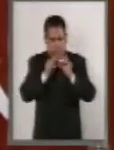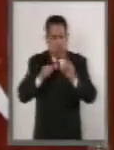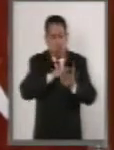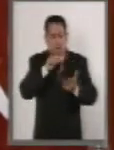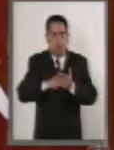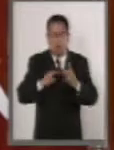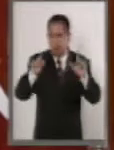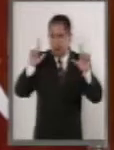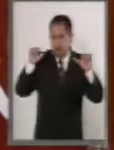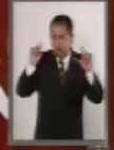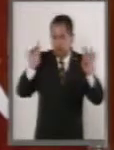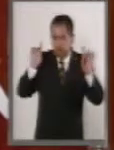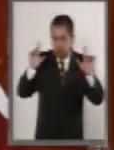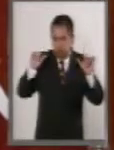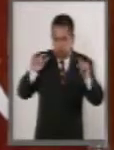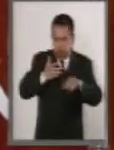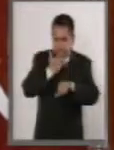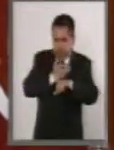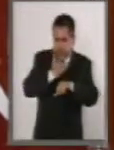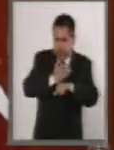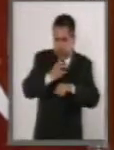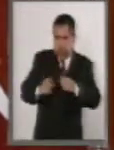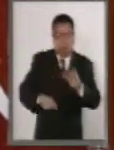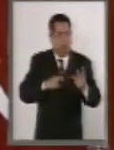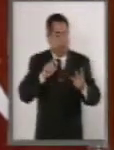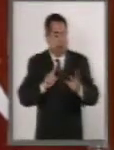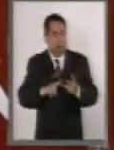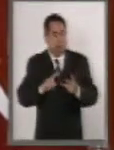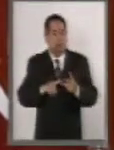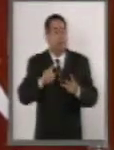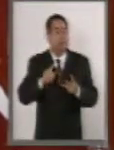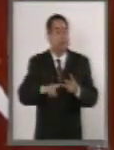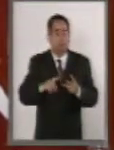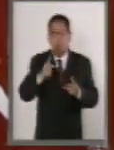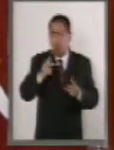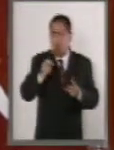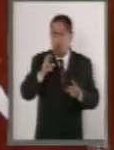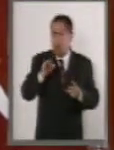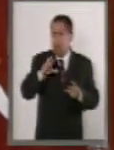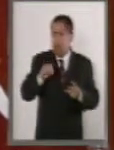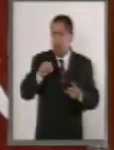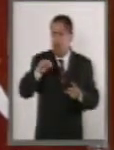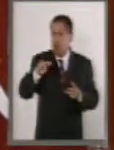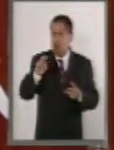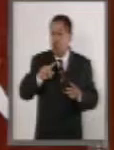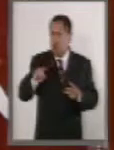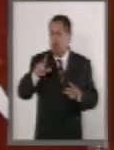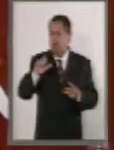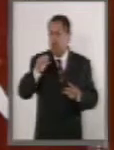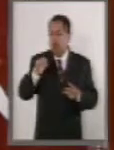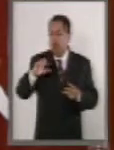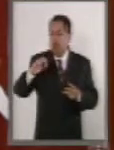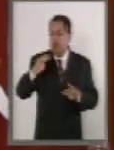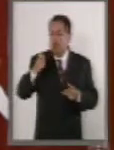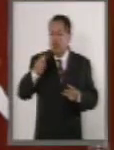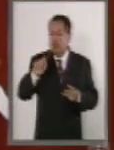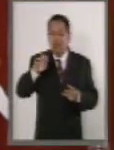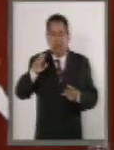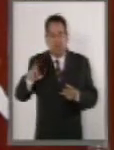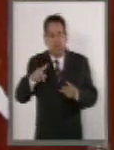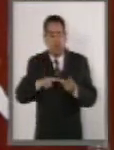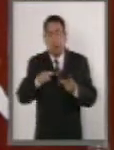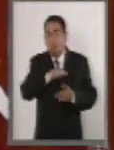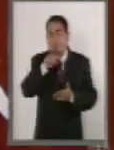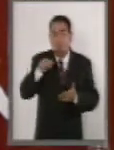Los Ángeles, California, Estados Unidos. Y el tercero, Porfirio Muñoz Ledo Chevanier como cónsul general de México en